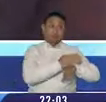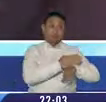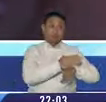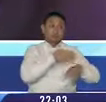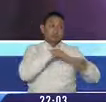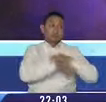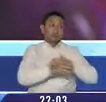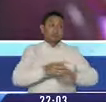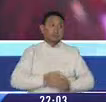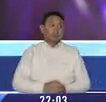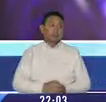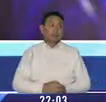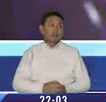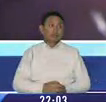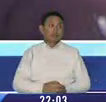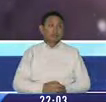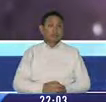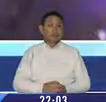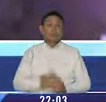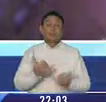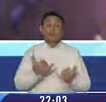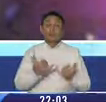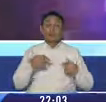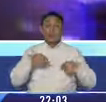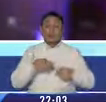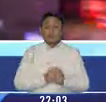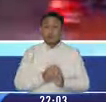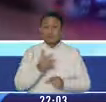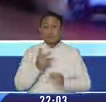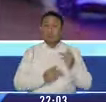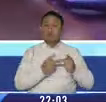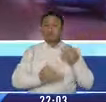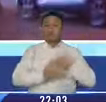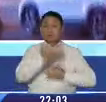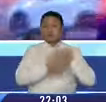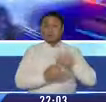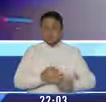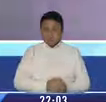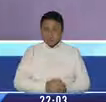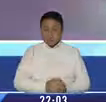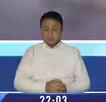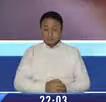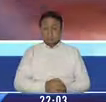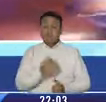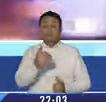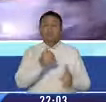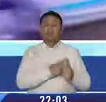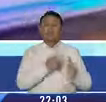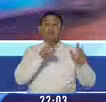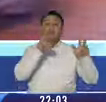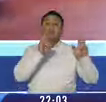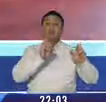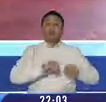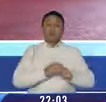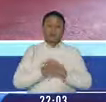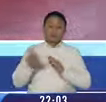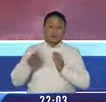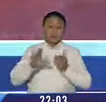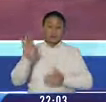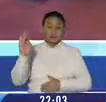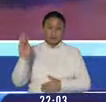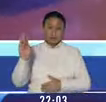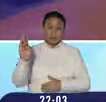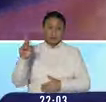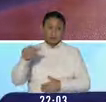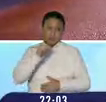Germán Cáceres y más que nada tiene que enfrentar los procesos respectivos judiciales, es decir, aparte del tema del femicidio que